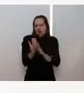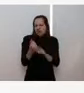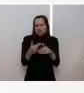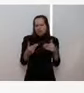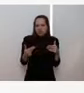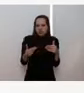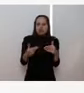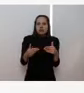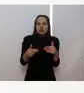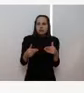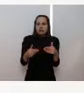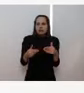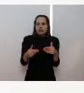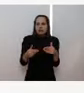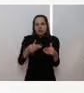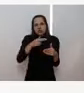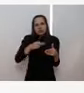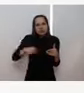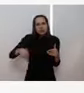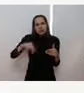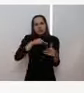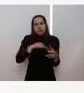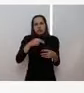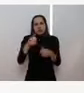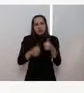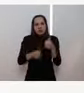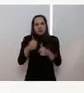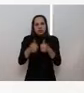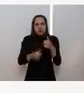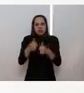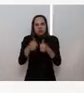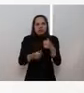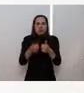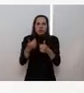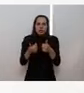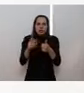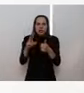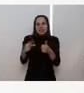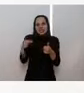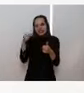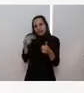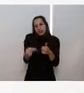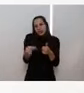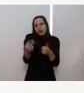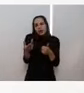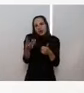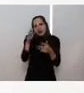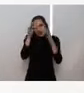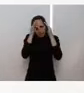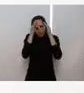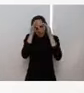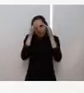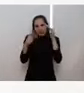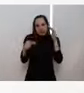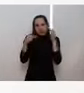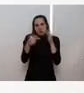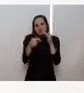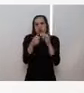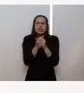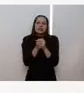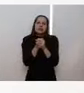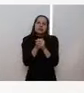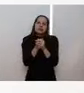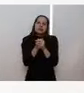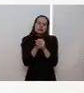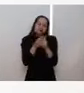que podemos tener otros de gestión documental que las historias clínicas durante los últimos dos años sin terminar